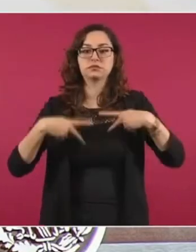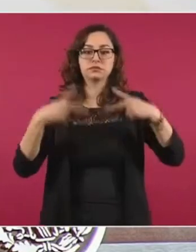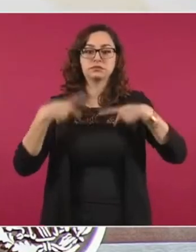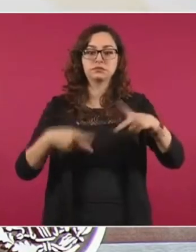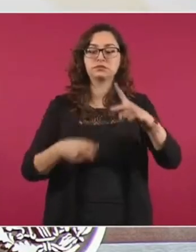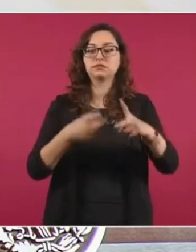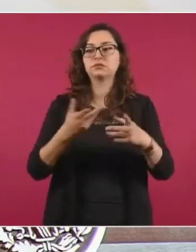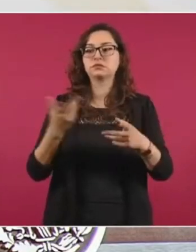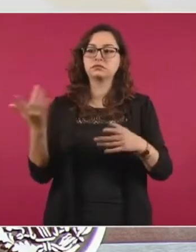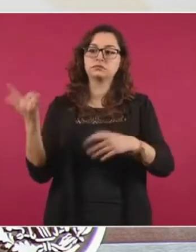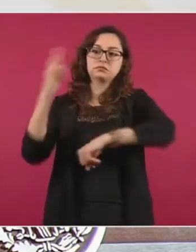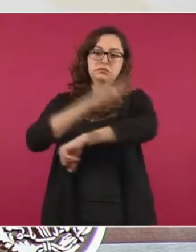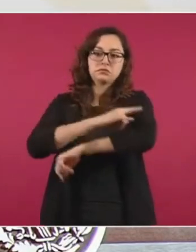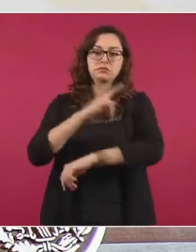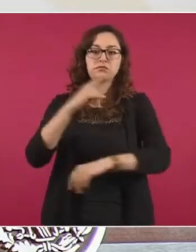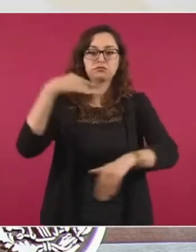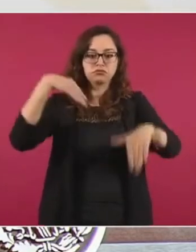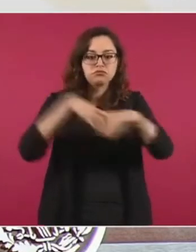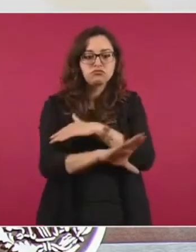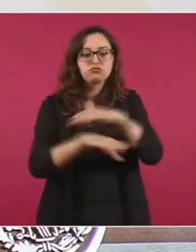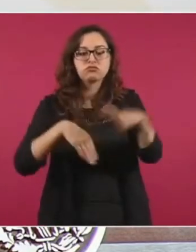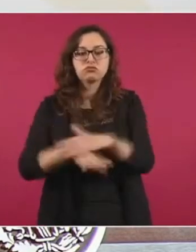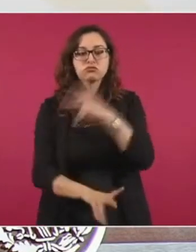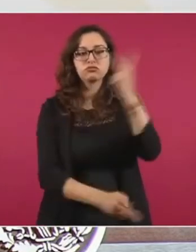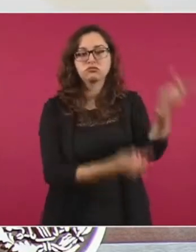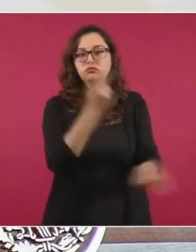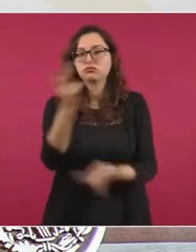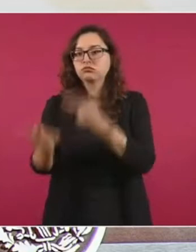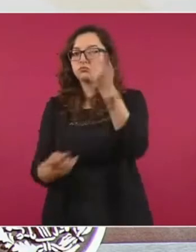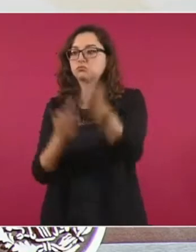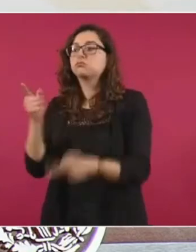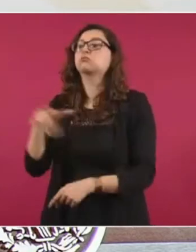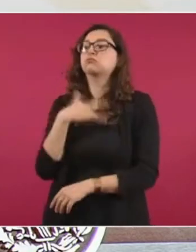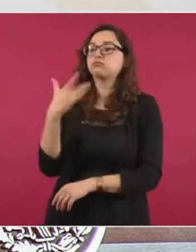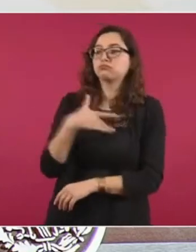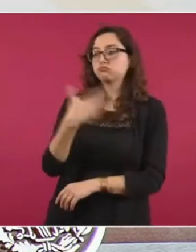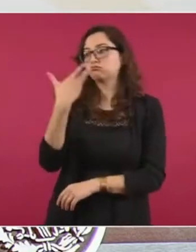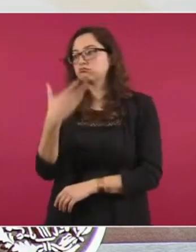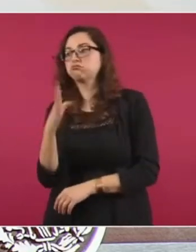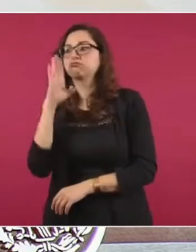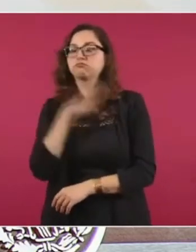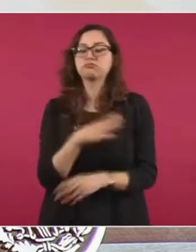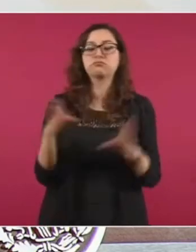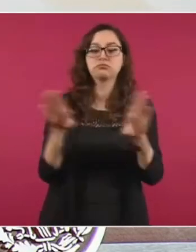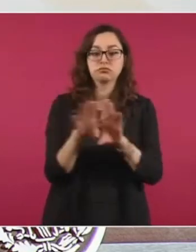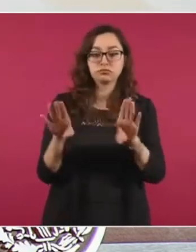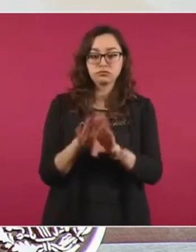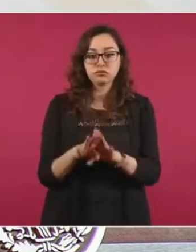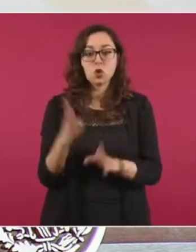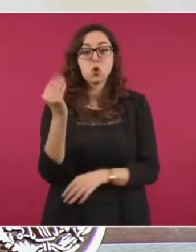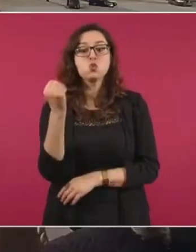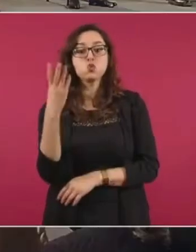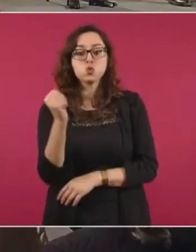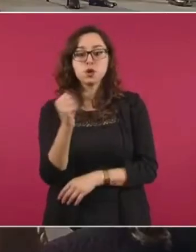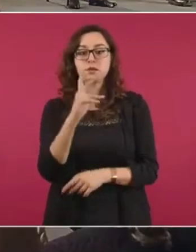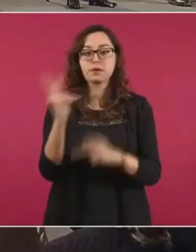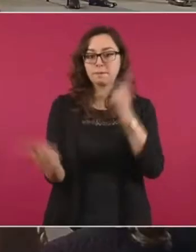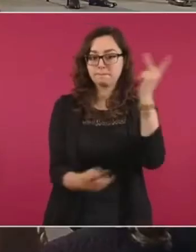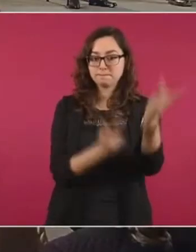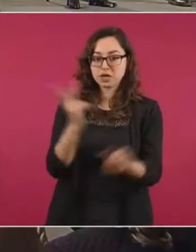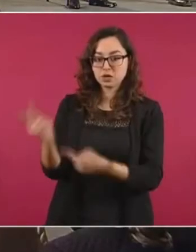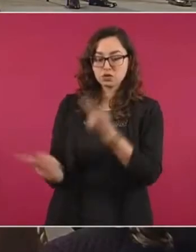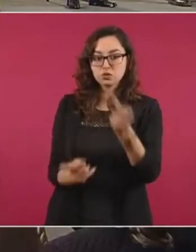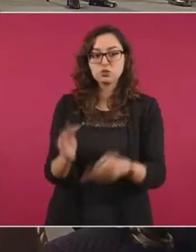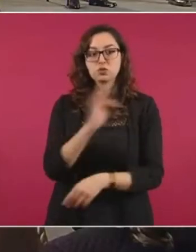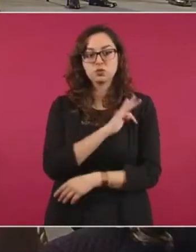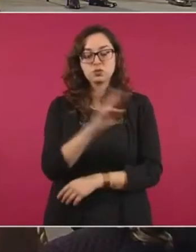del pasajero, obteniendo 9 indicadores de esta variable, los cuales pueden ver ustedes en pantalla.